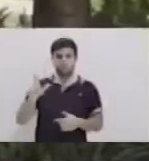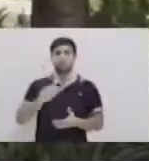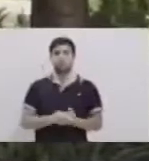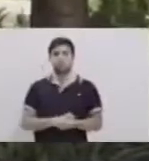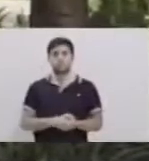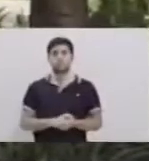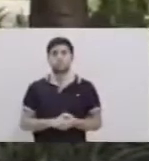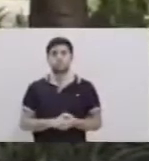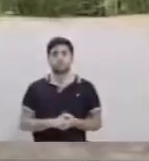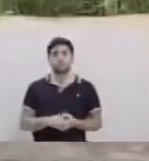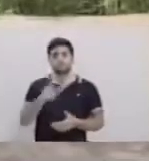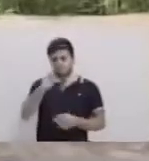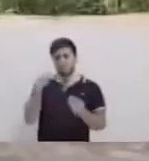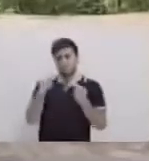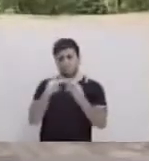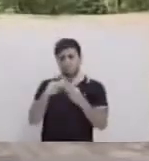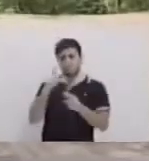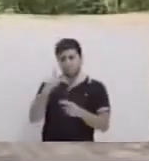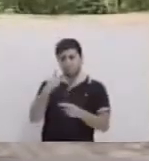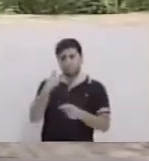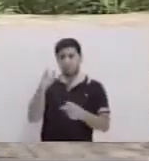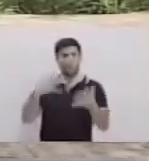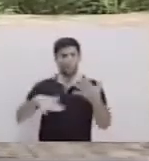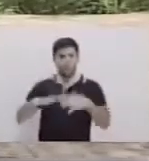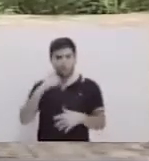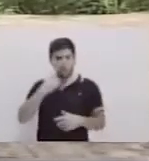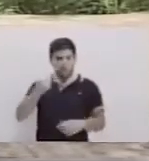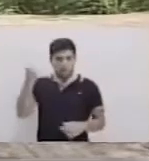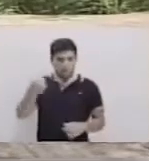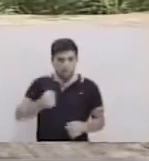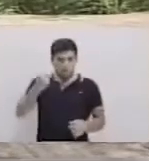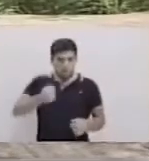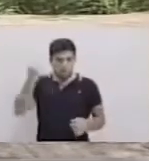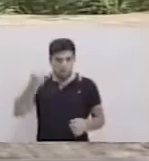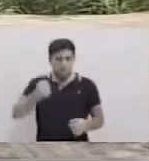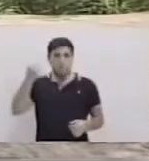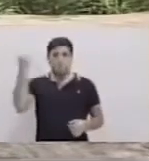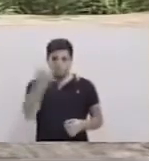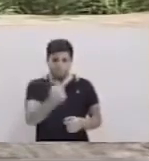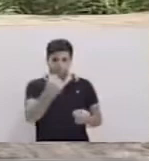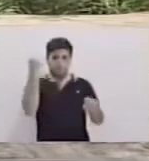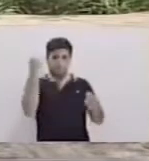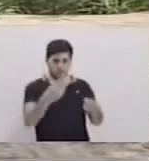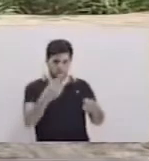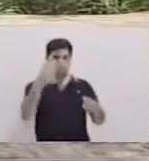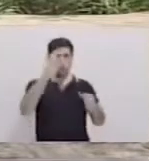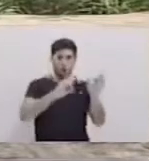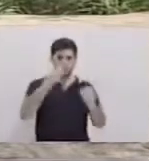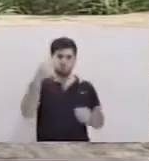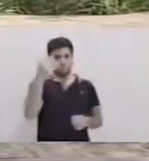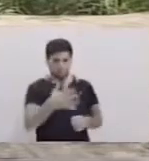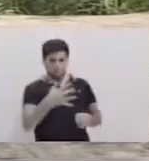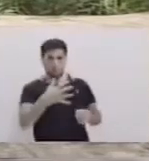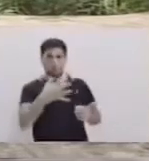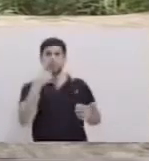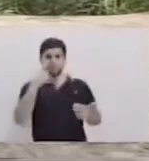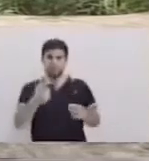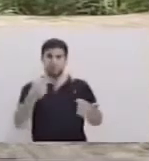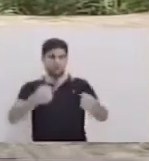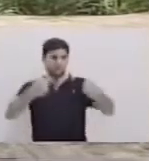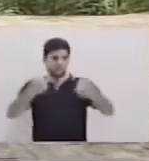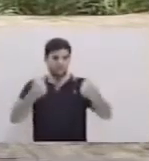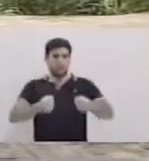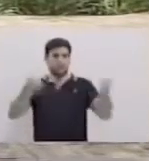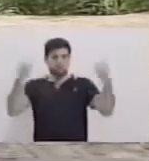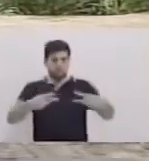ver, ¿quién conoce el piedra, papel o tijera? Ah, ya se acordaron. Cuando decimos piedra, sacamos acá,